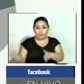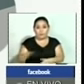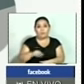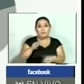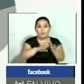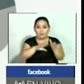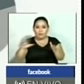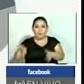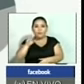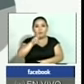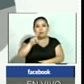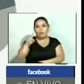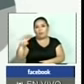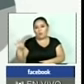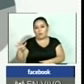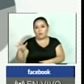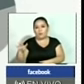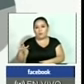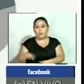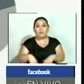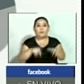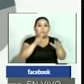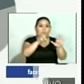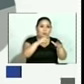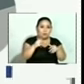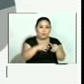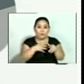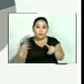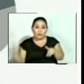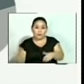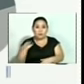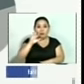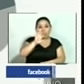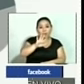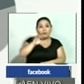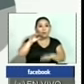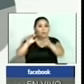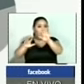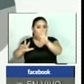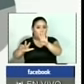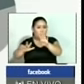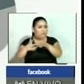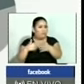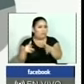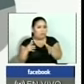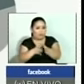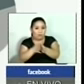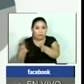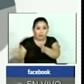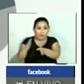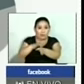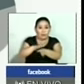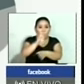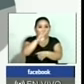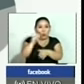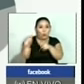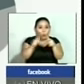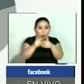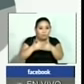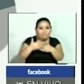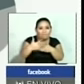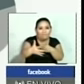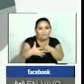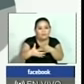a 59, 214, de 60 a 79, 58, que generalmente después de los 40 años es cuando ya